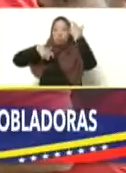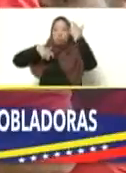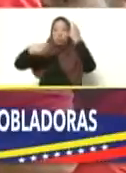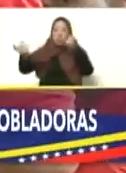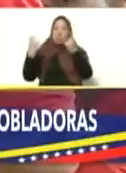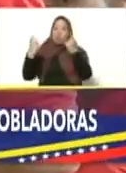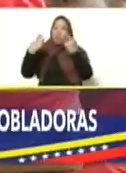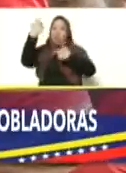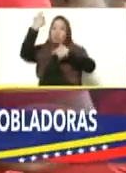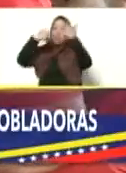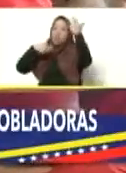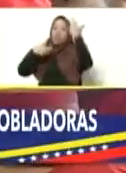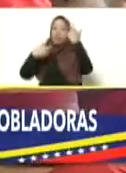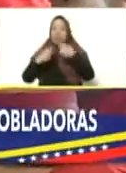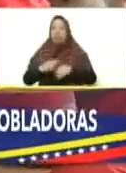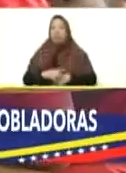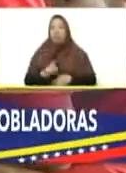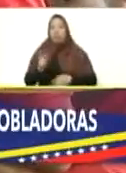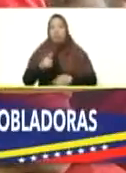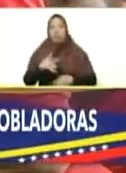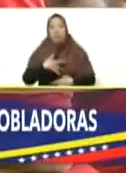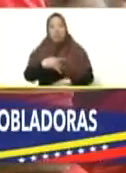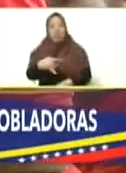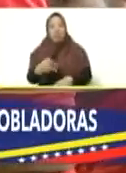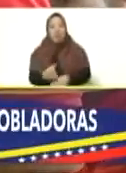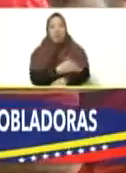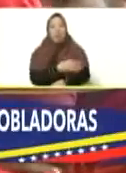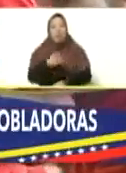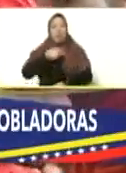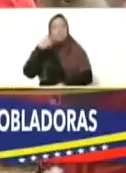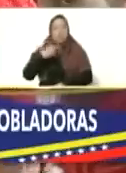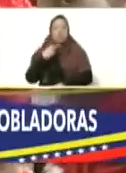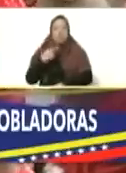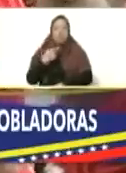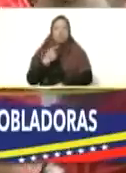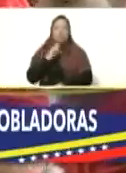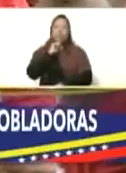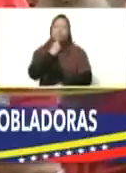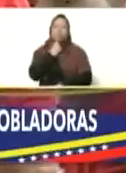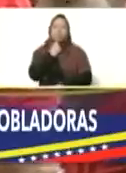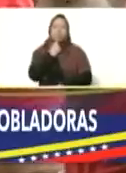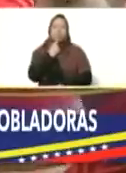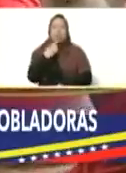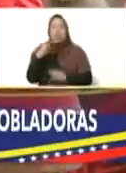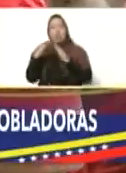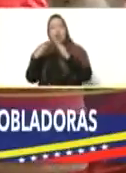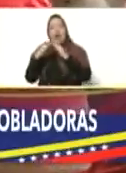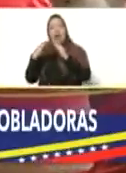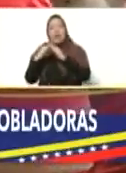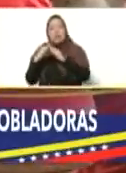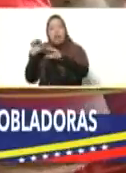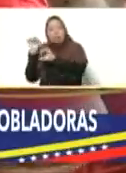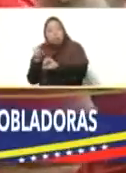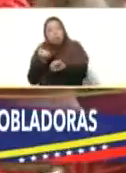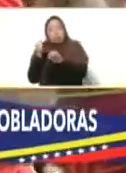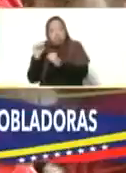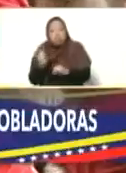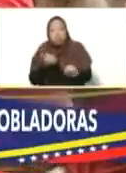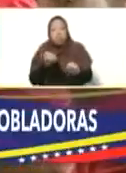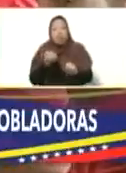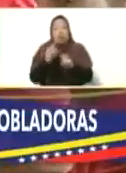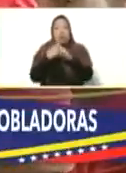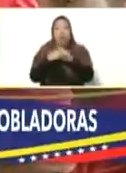con el comandante chávez a mí no me interesaba antes la política siempre me enteré un ama de casa pero en él tocó ser